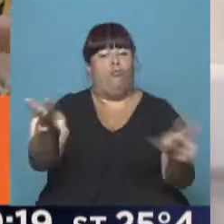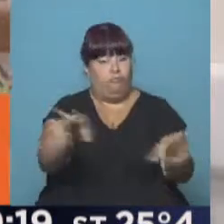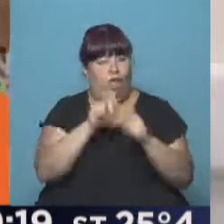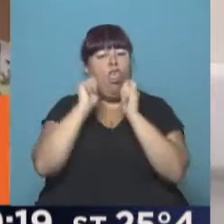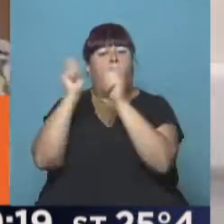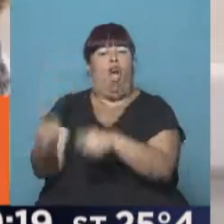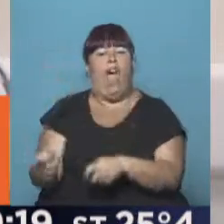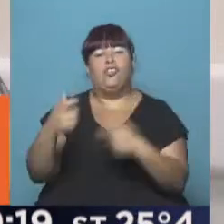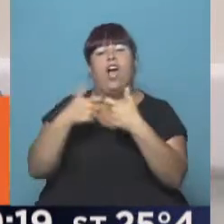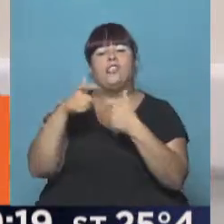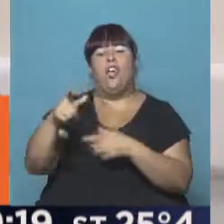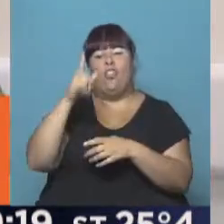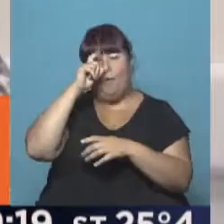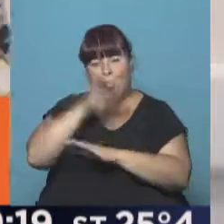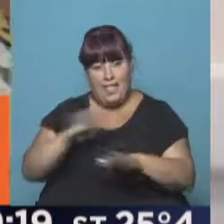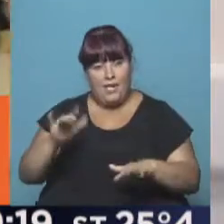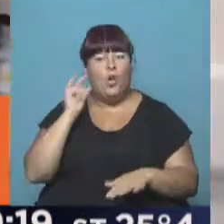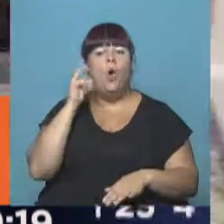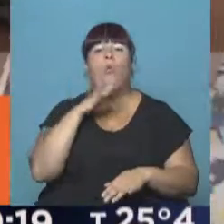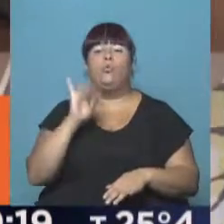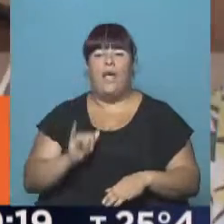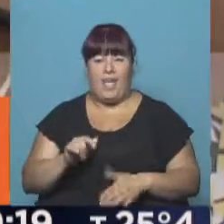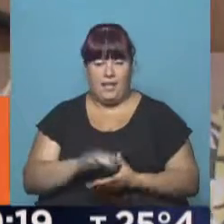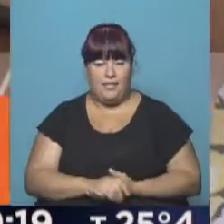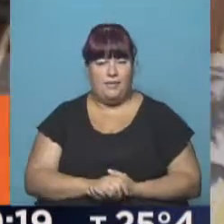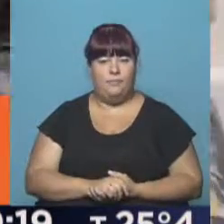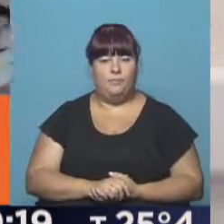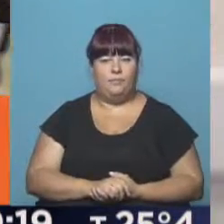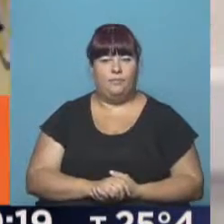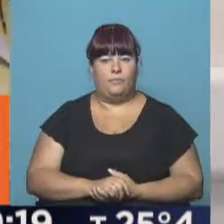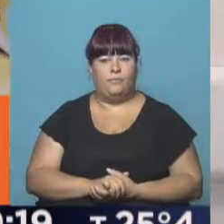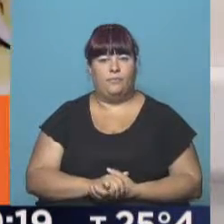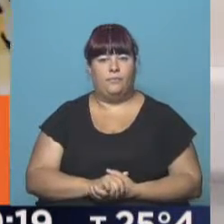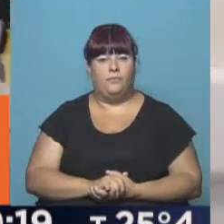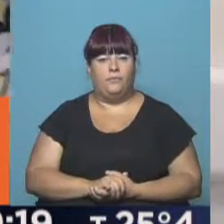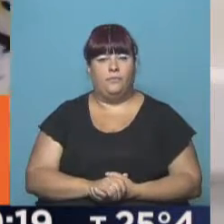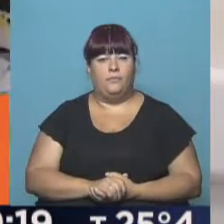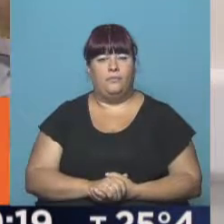recaudado a la cooperadora del Hospital de Niños, Ricardo Gutiérrez.